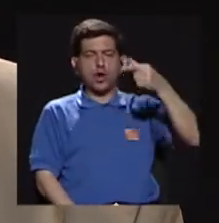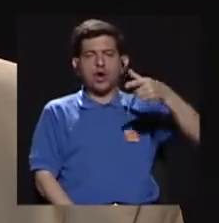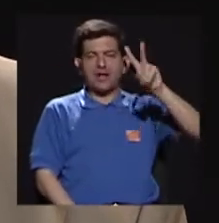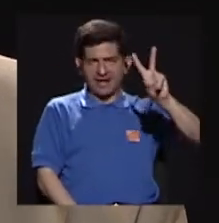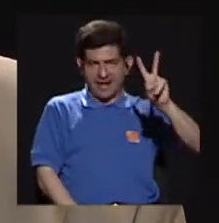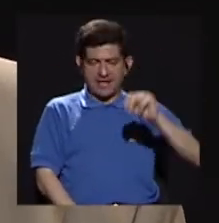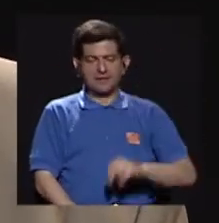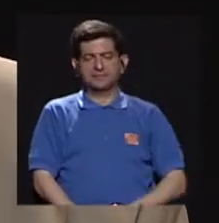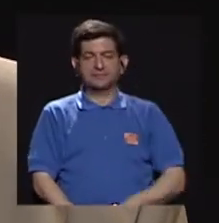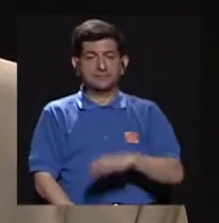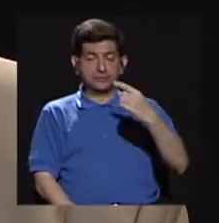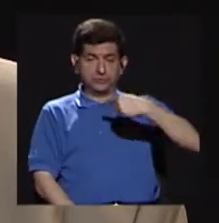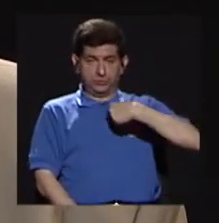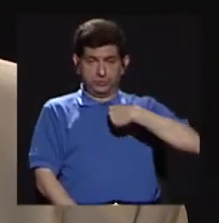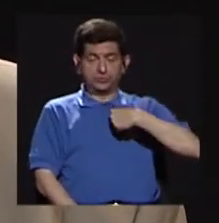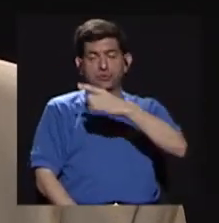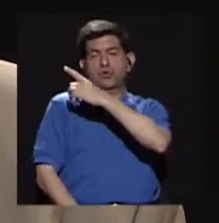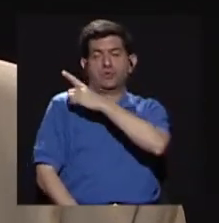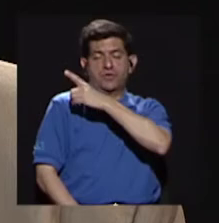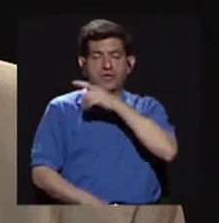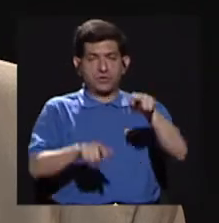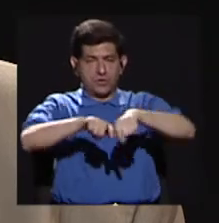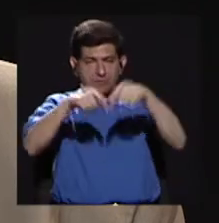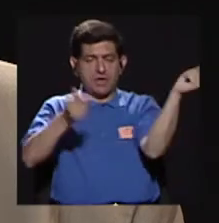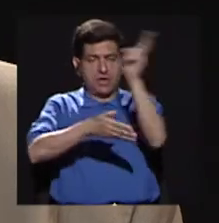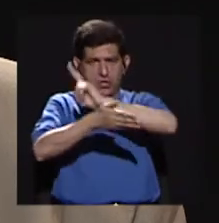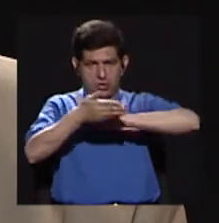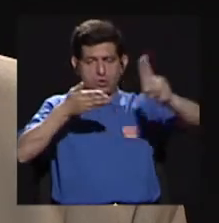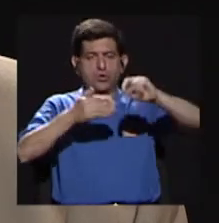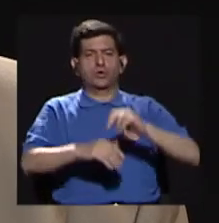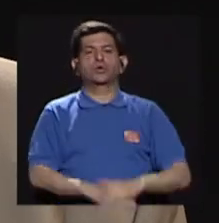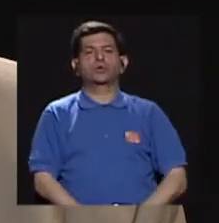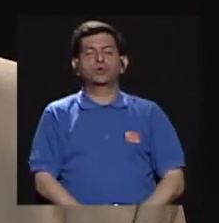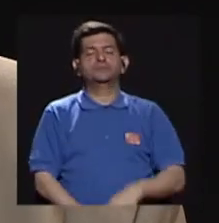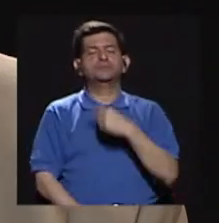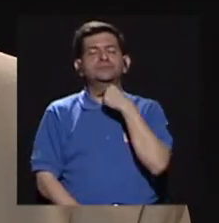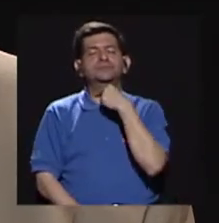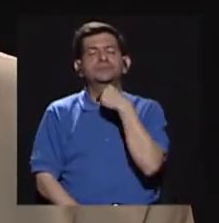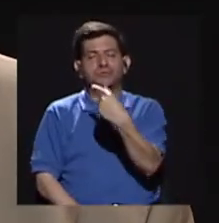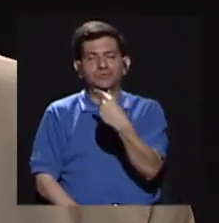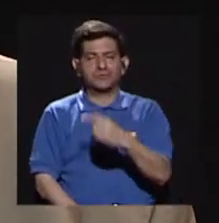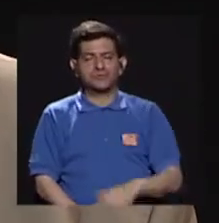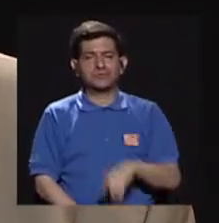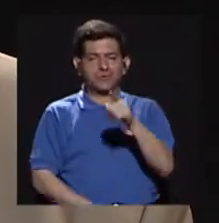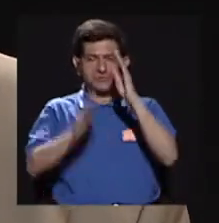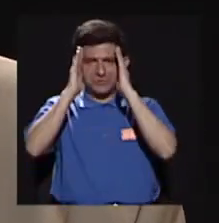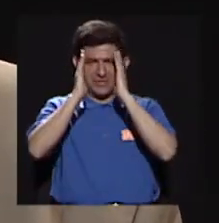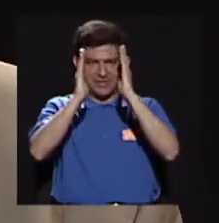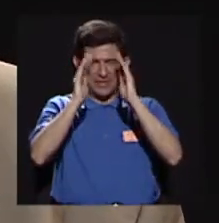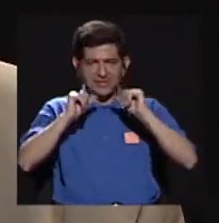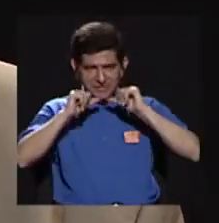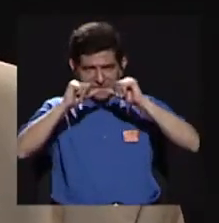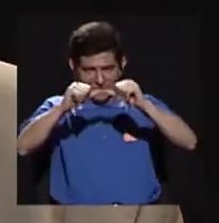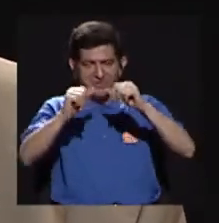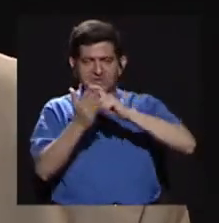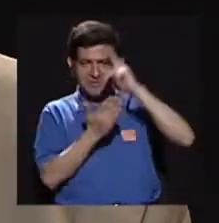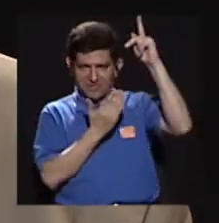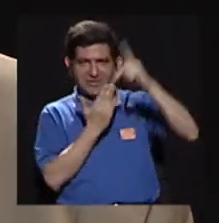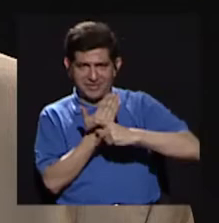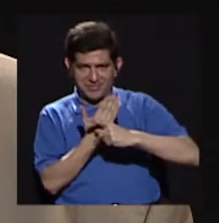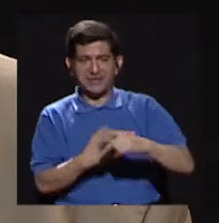valerín y yo en calidad de director del semanario universidad y es un gusto que nos sigan acompañando en este programa